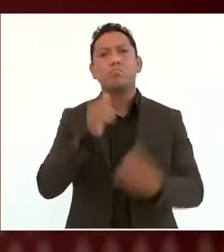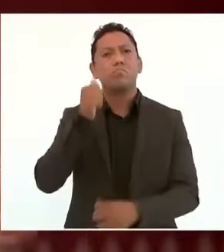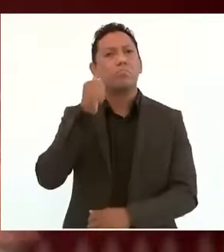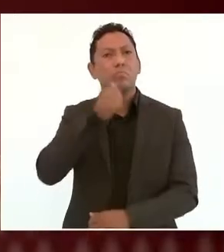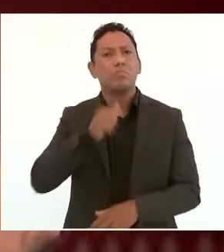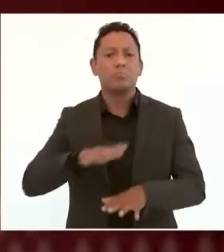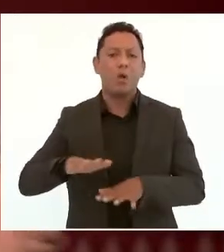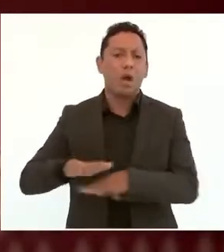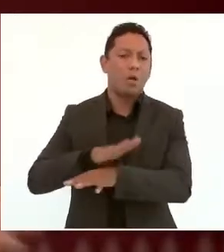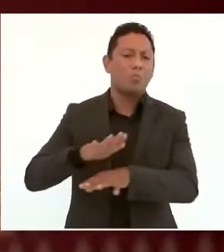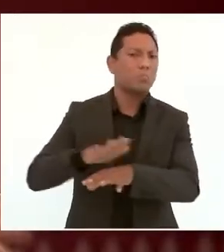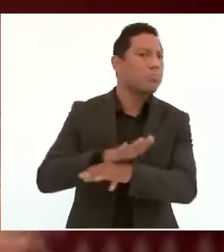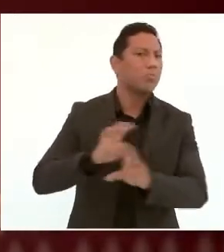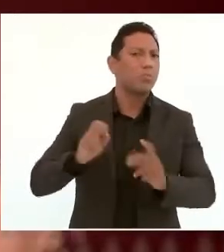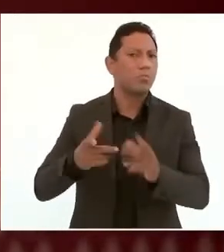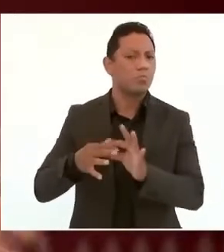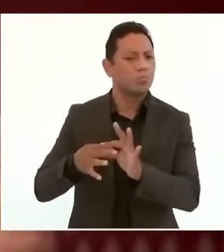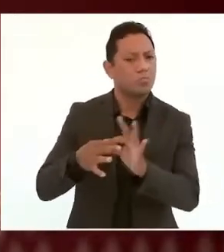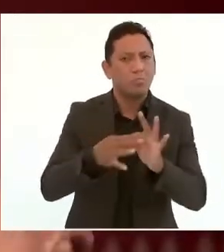las transformaciones de México.